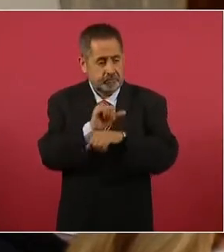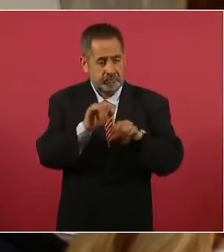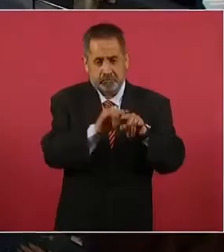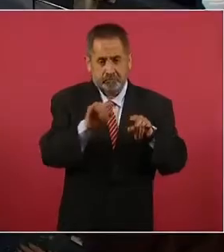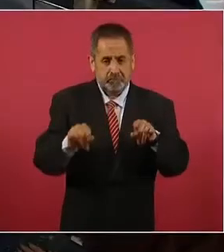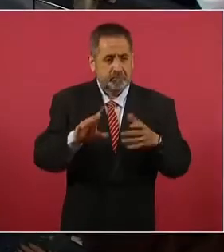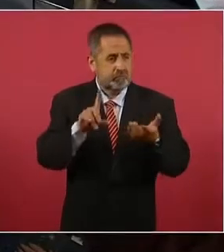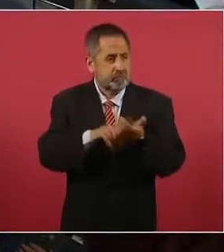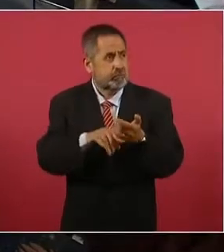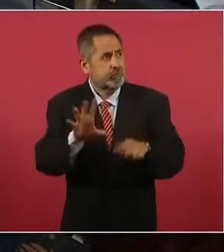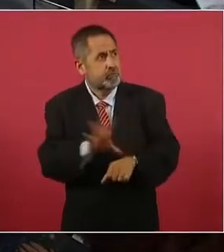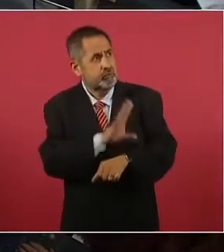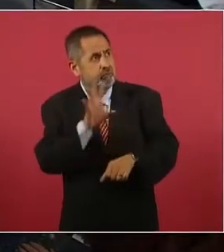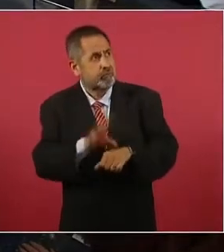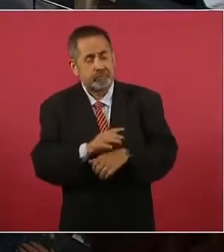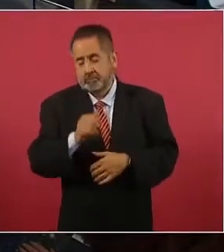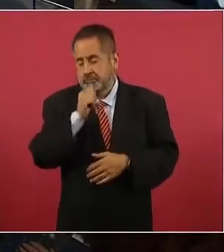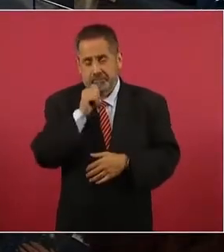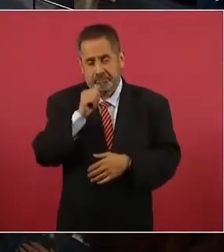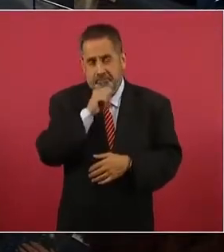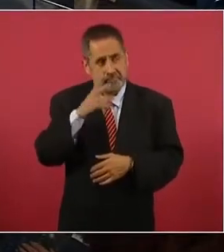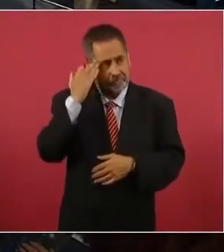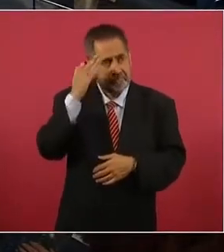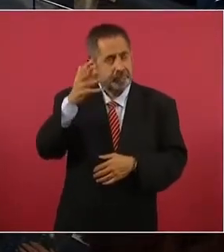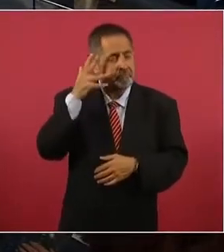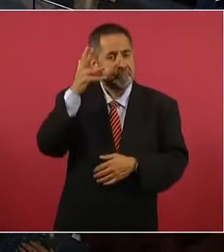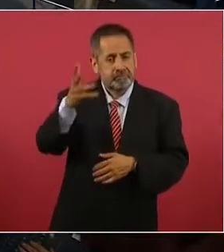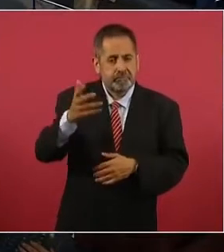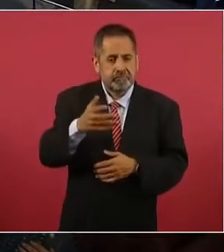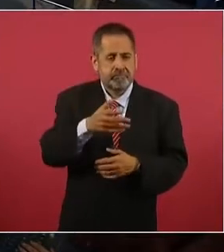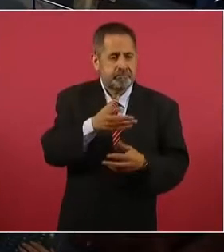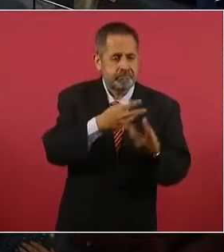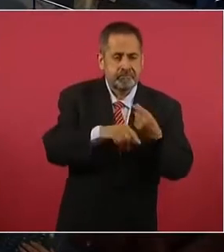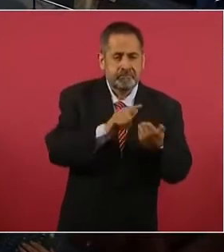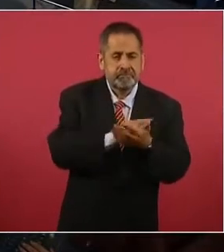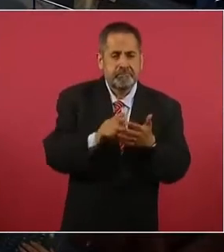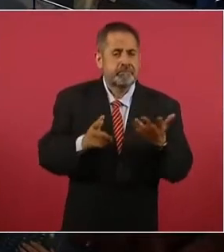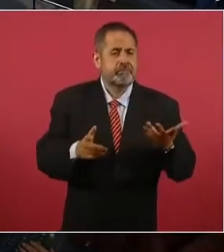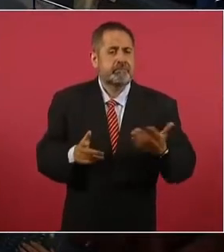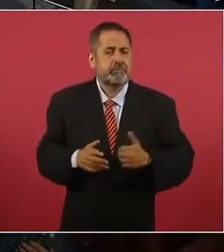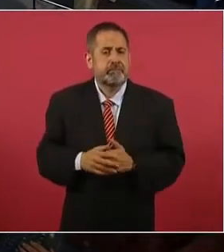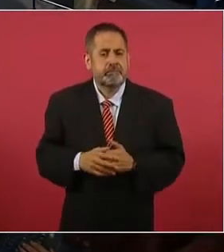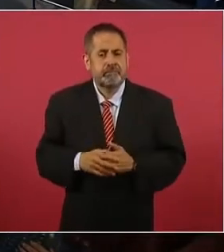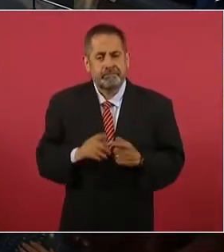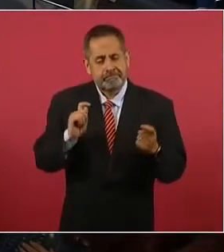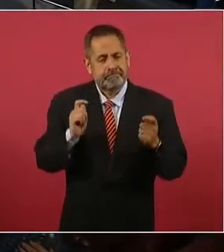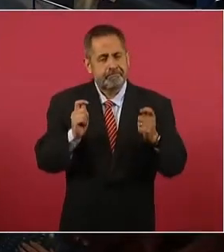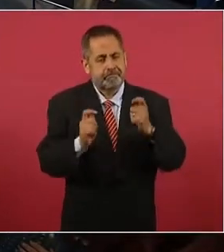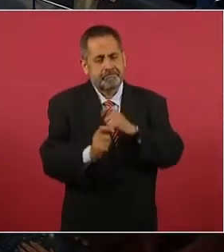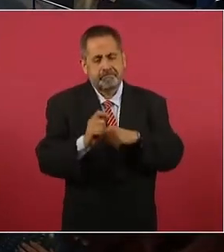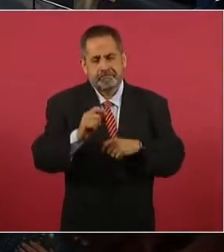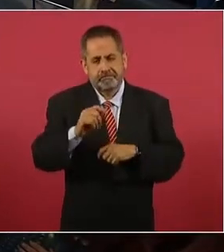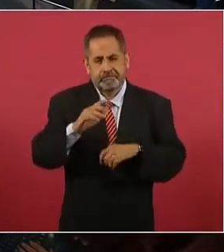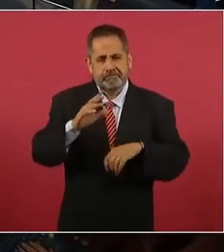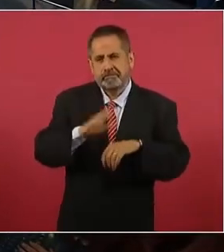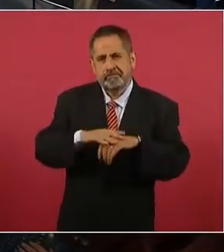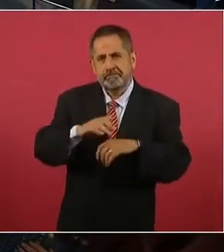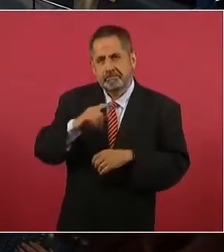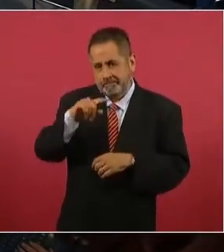las energías limpias y renovables. No es que la transición no es tan rápida.